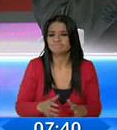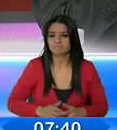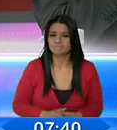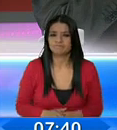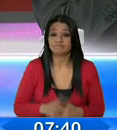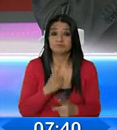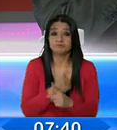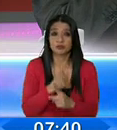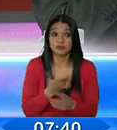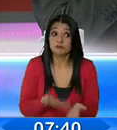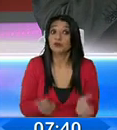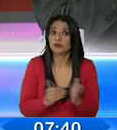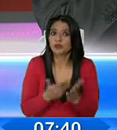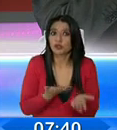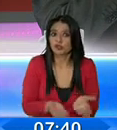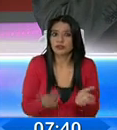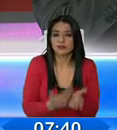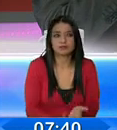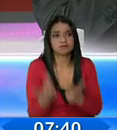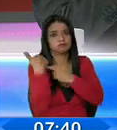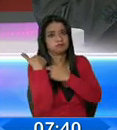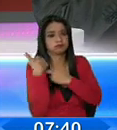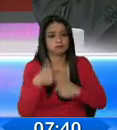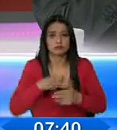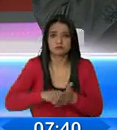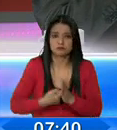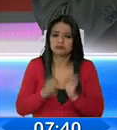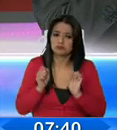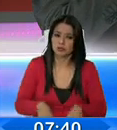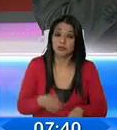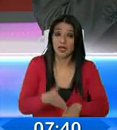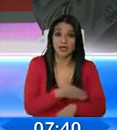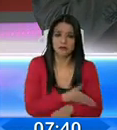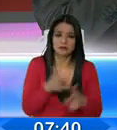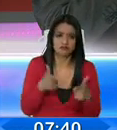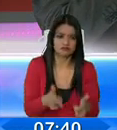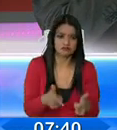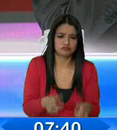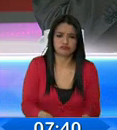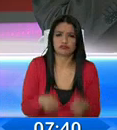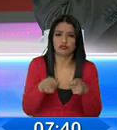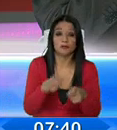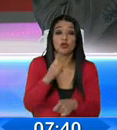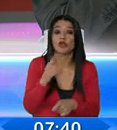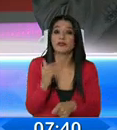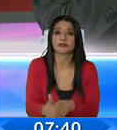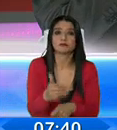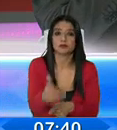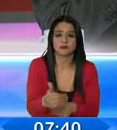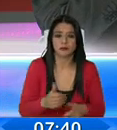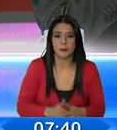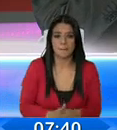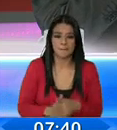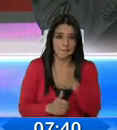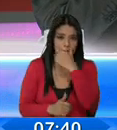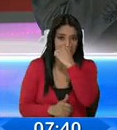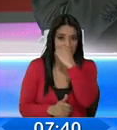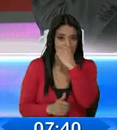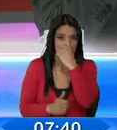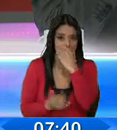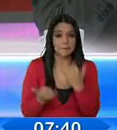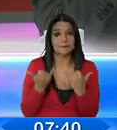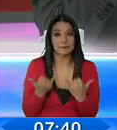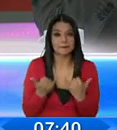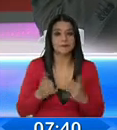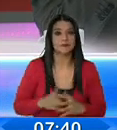necesario restaurar esa capacidad para intervenir previamente y no solo ex post. Ahora, señor Contralor,